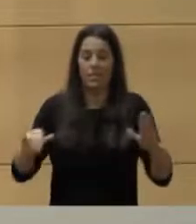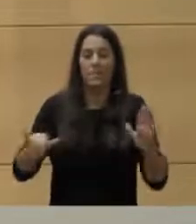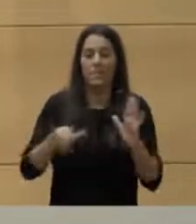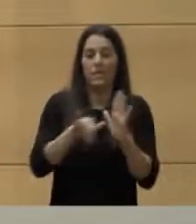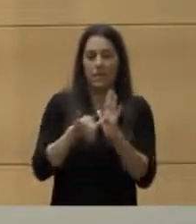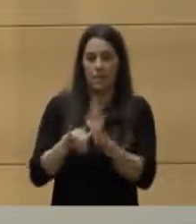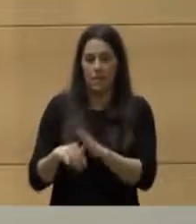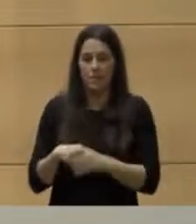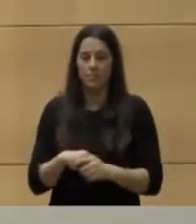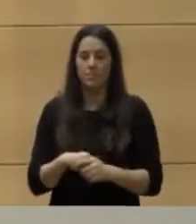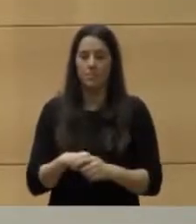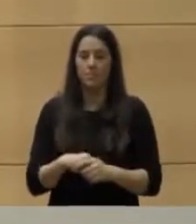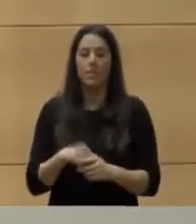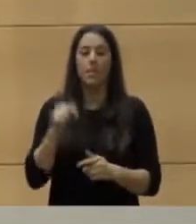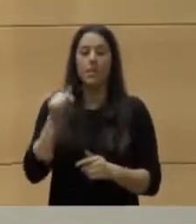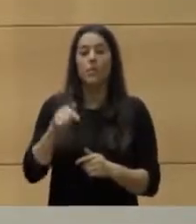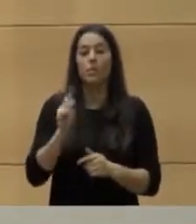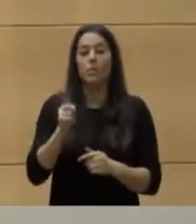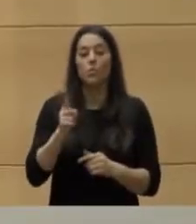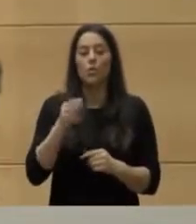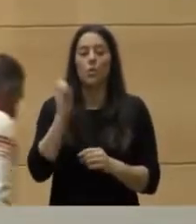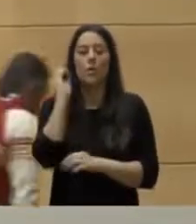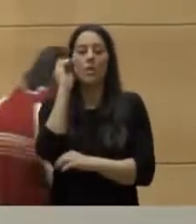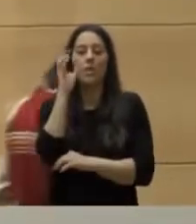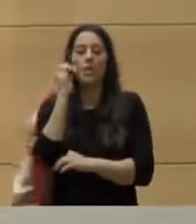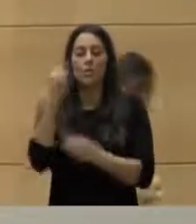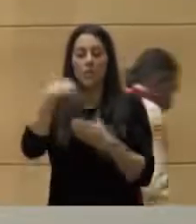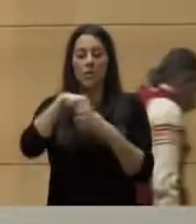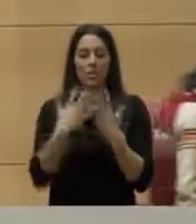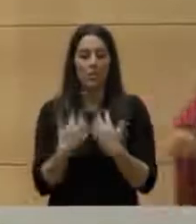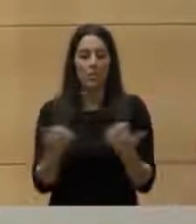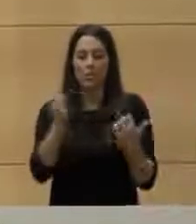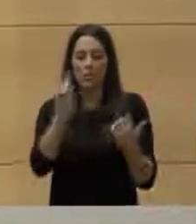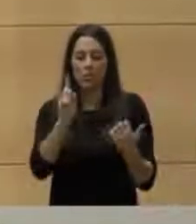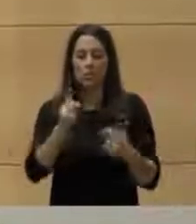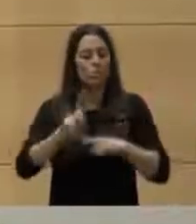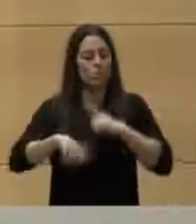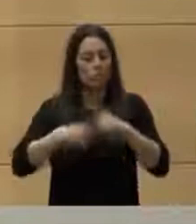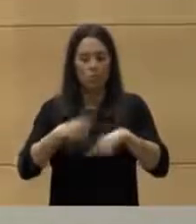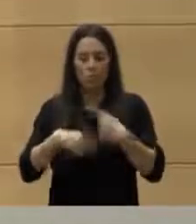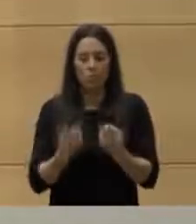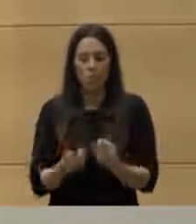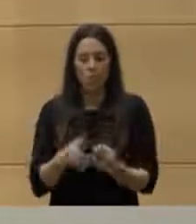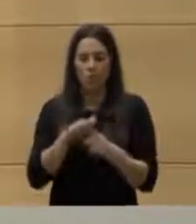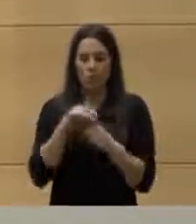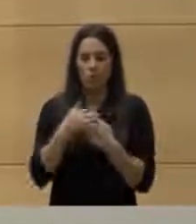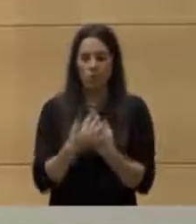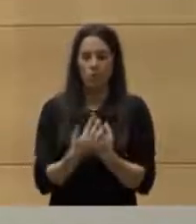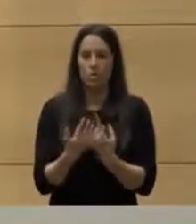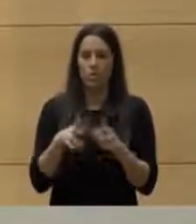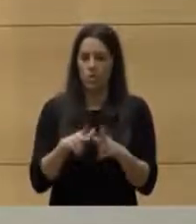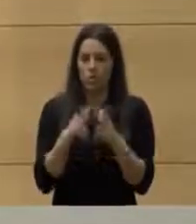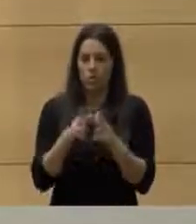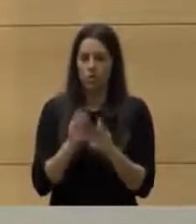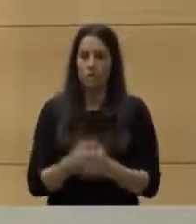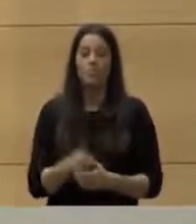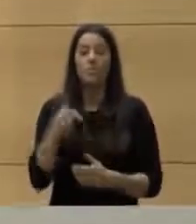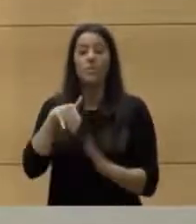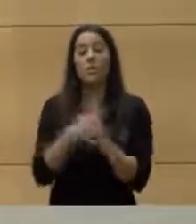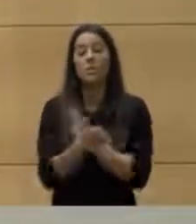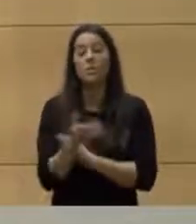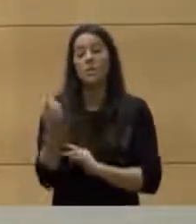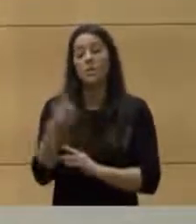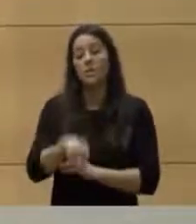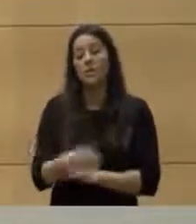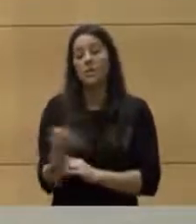no solamente de discursos parlamentarios, sino en el día a día. Esto significa, además, que las fuerzas que inicien